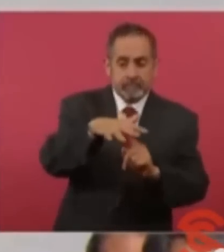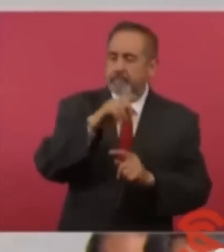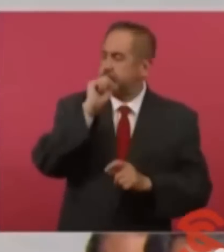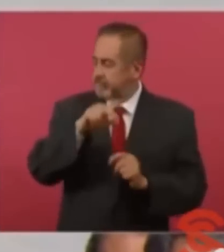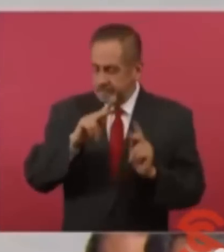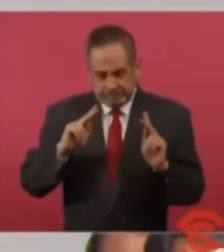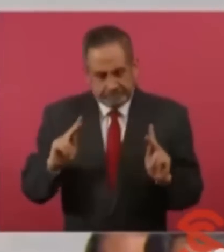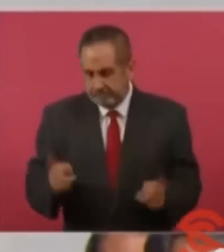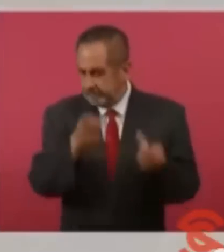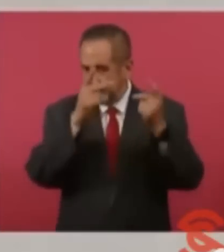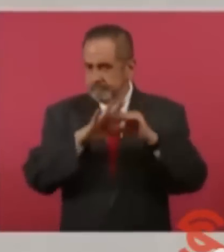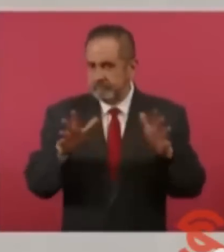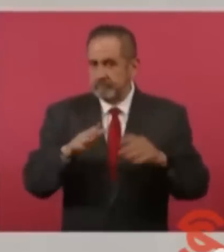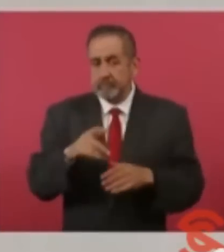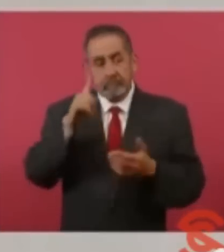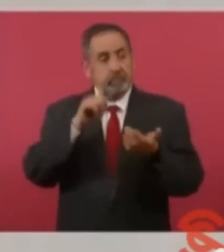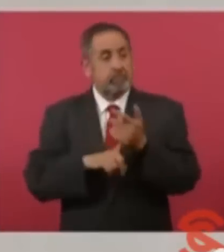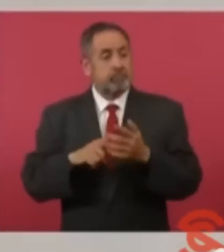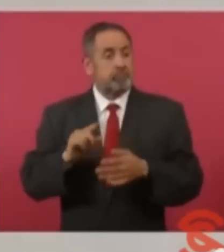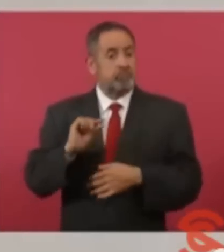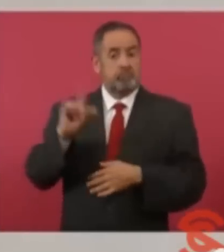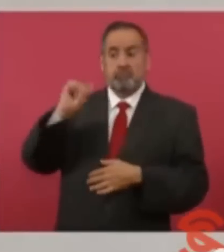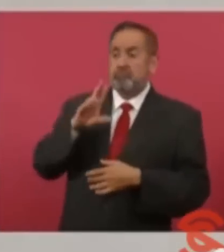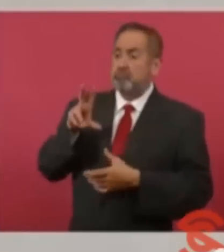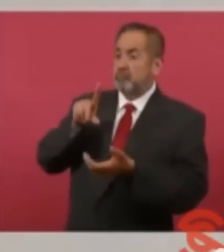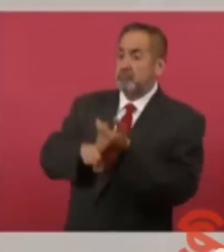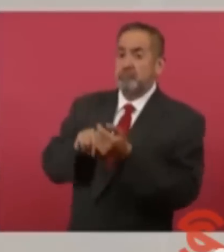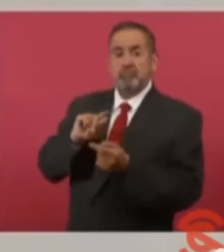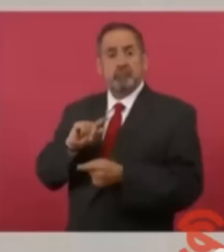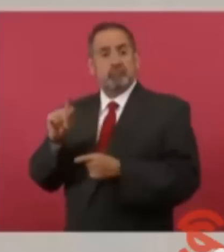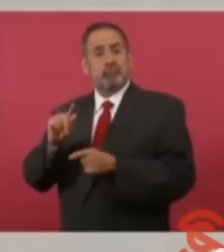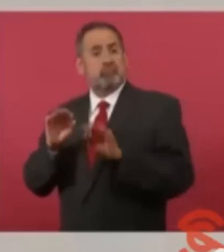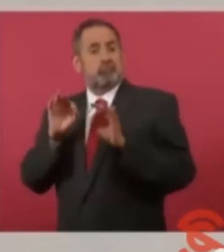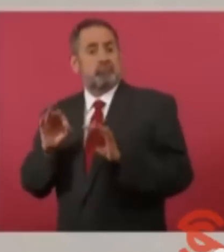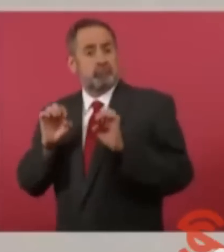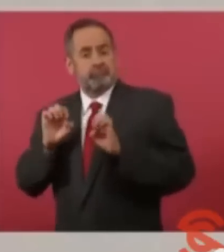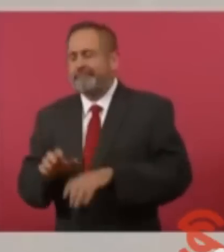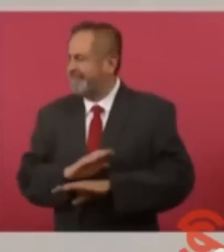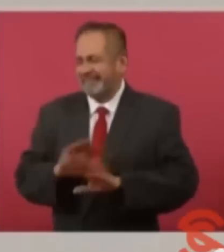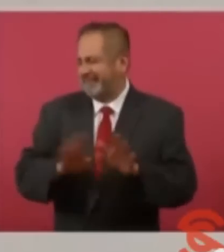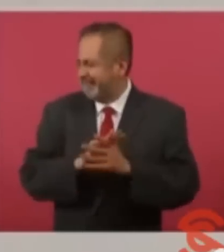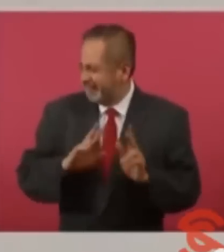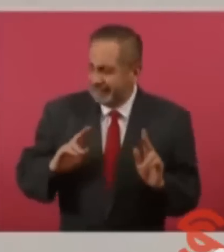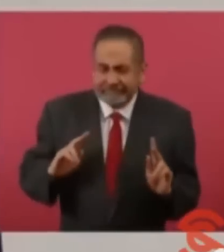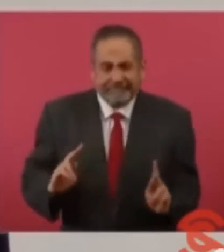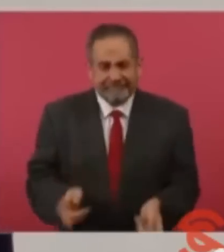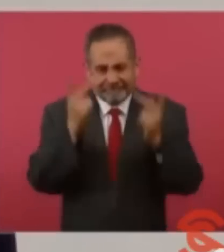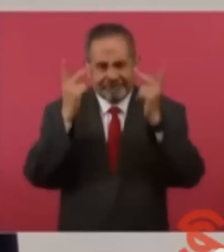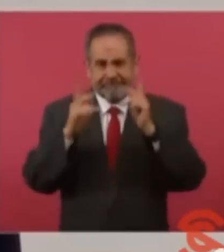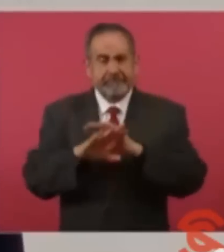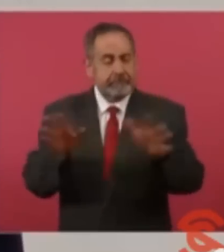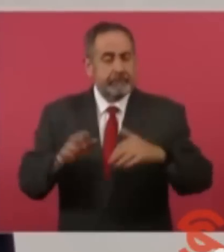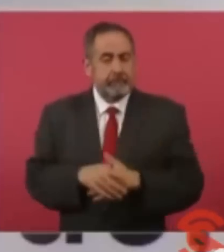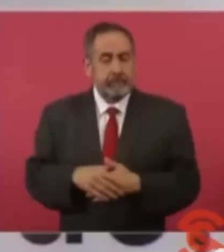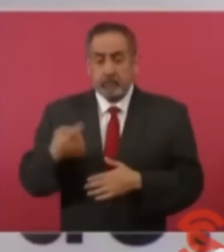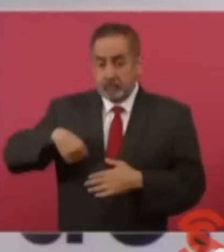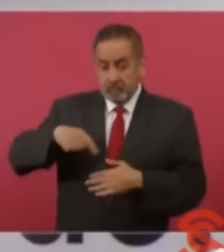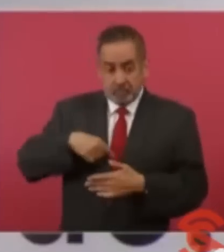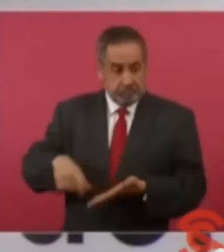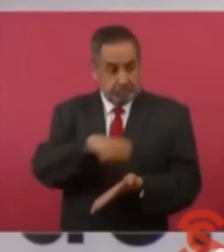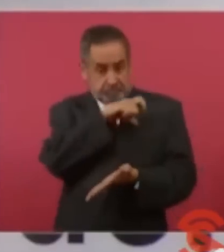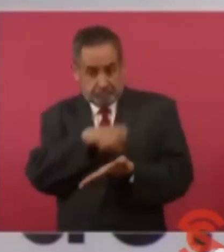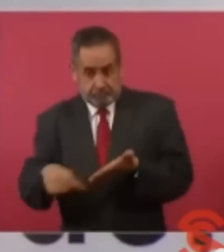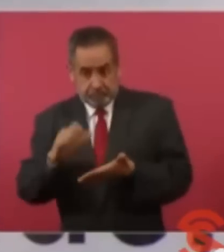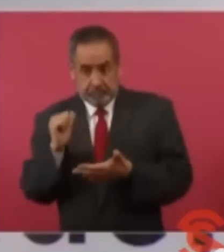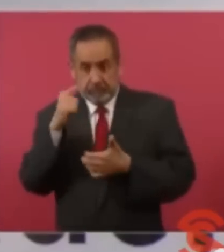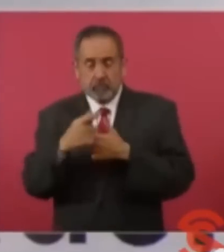supuestamente ejecutivo. Desde que llegamos al gobierno, no hemos comprado ni un